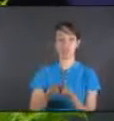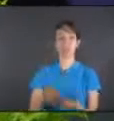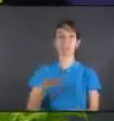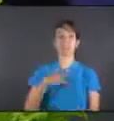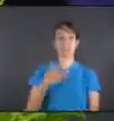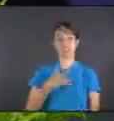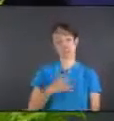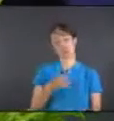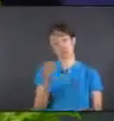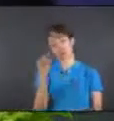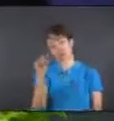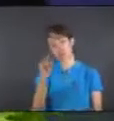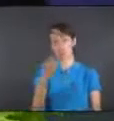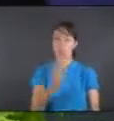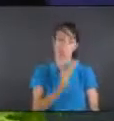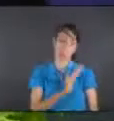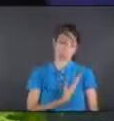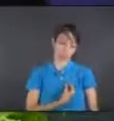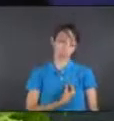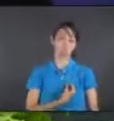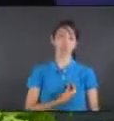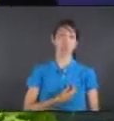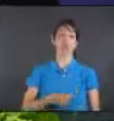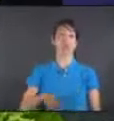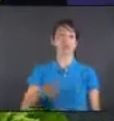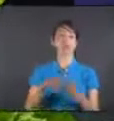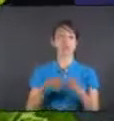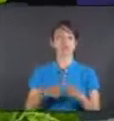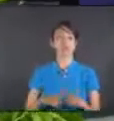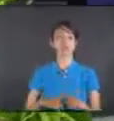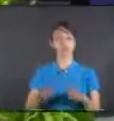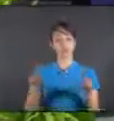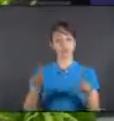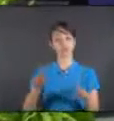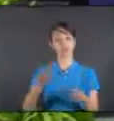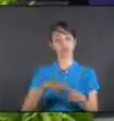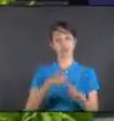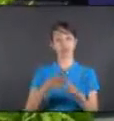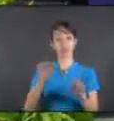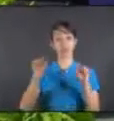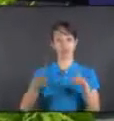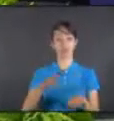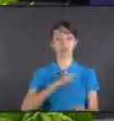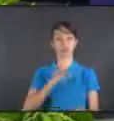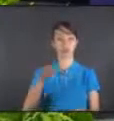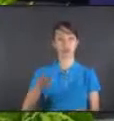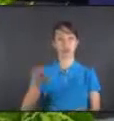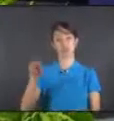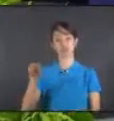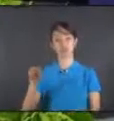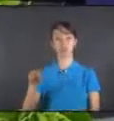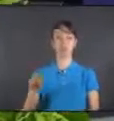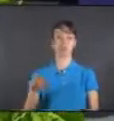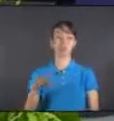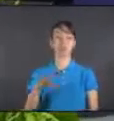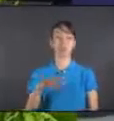¿verdad? Y así es como yo me siento, un cachito triste cuando no puedo estar,